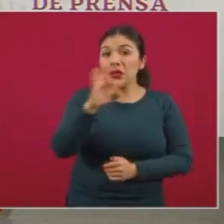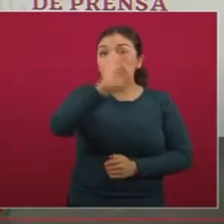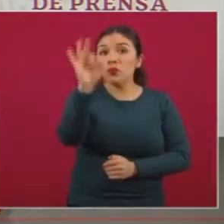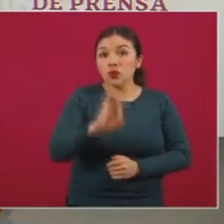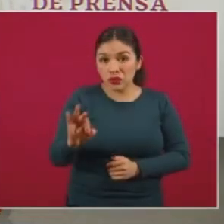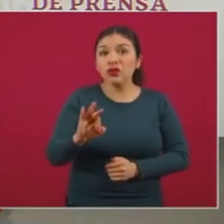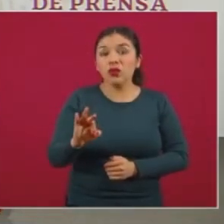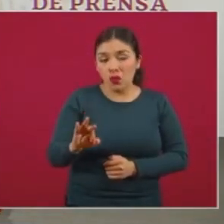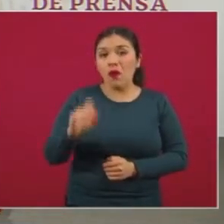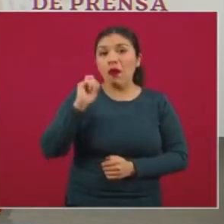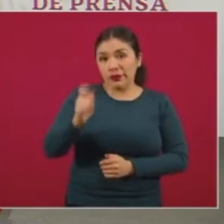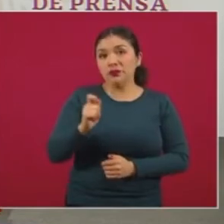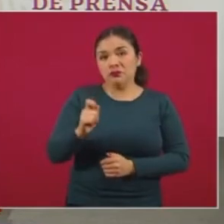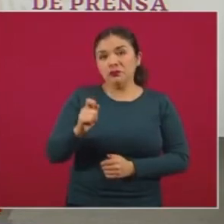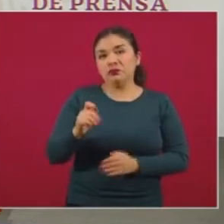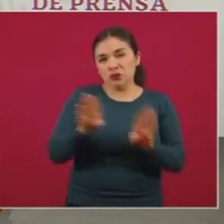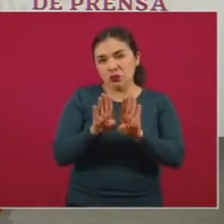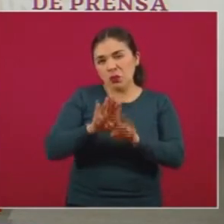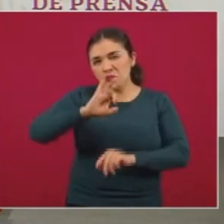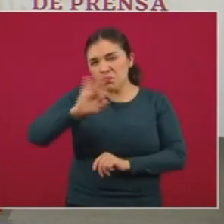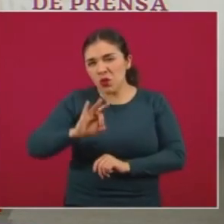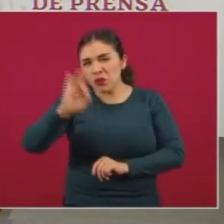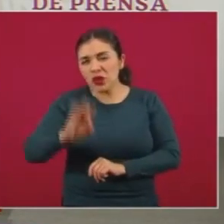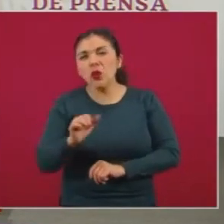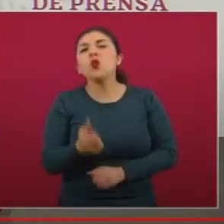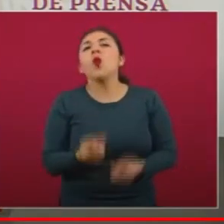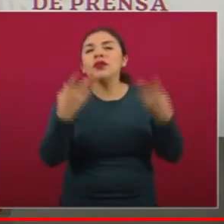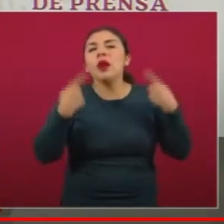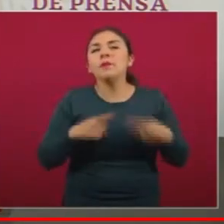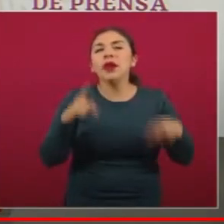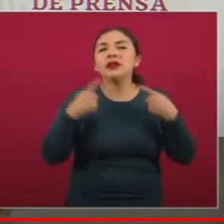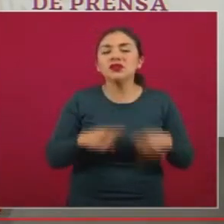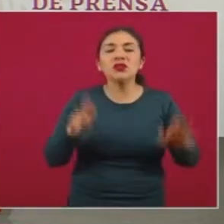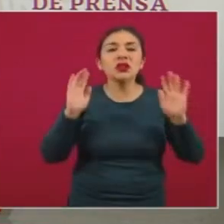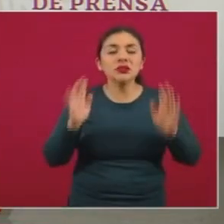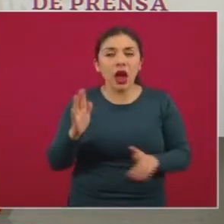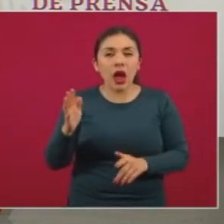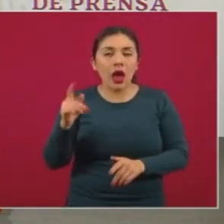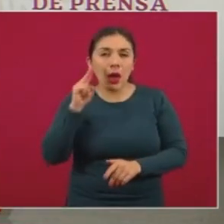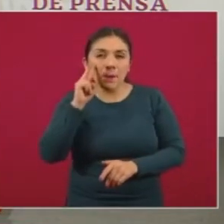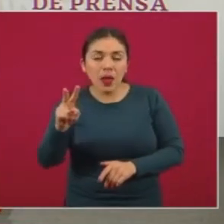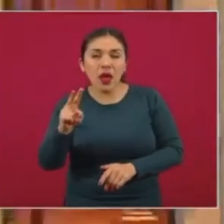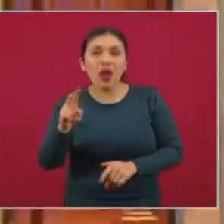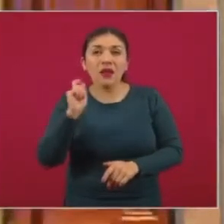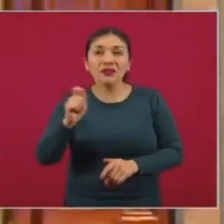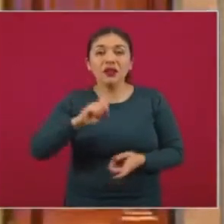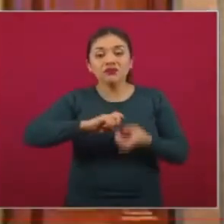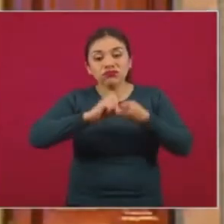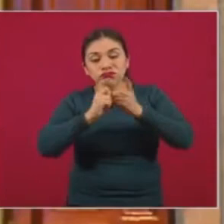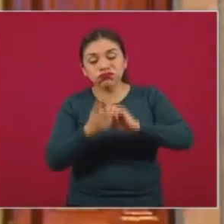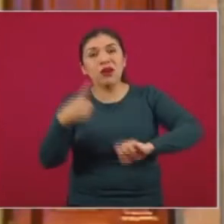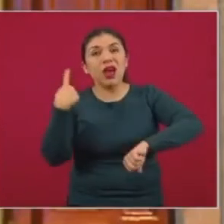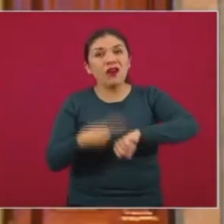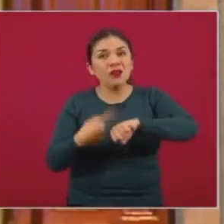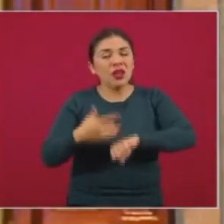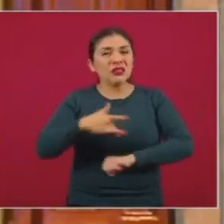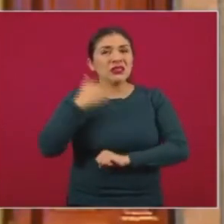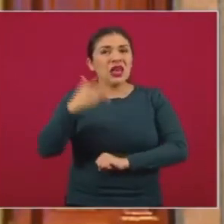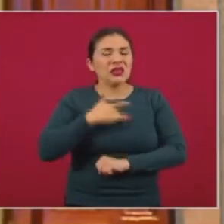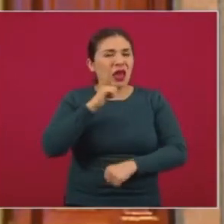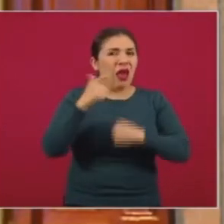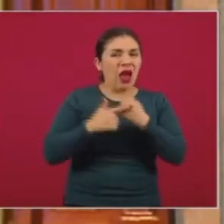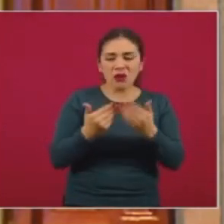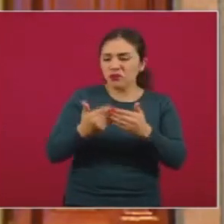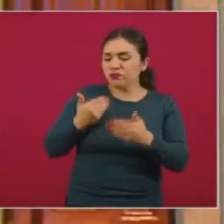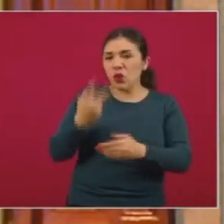5% como la proporción de personas que en su momento han desarrollado los signos y síntomas de la enfermedad en